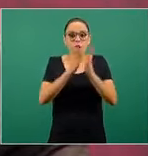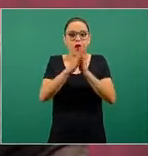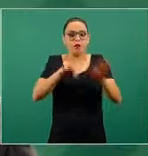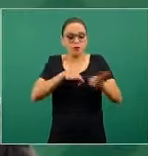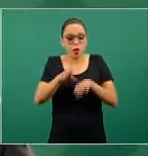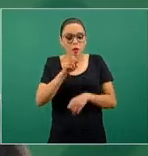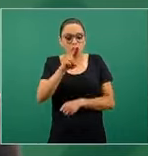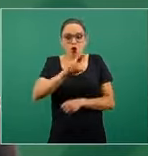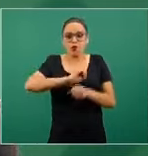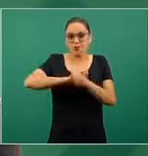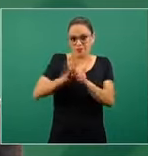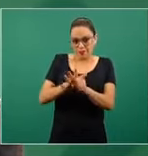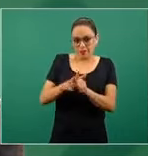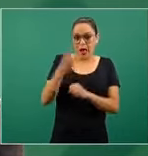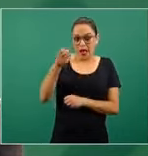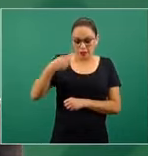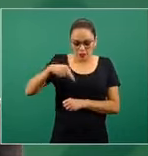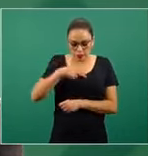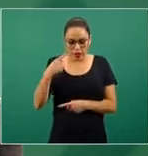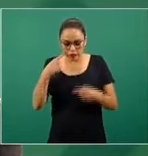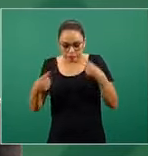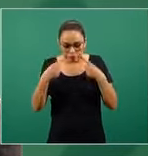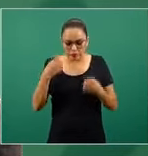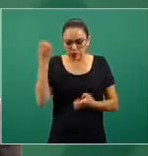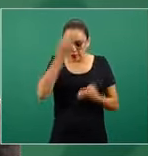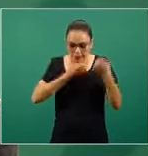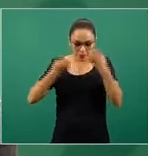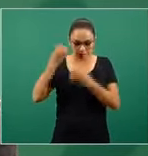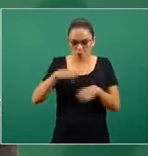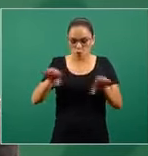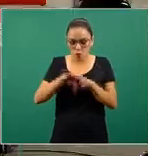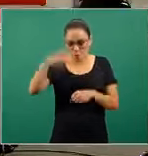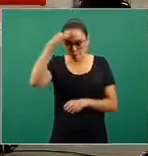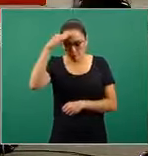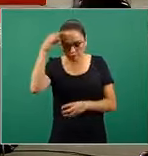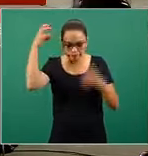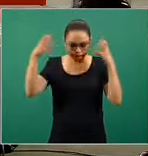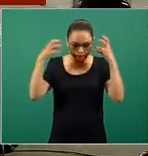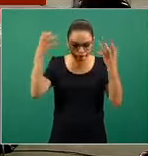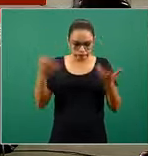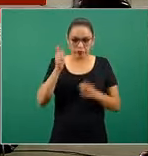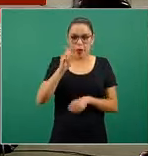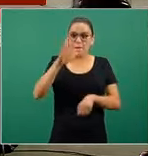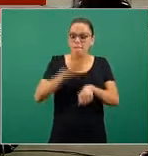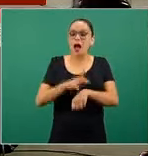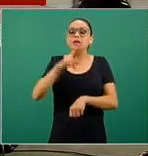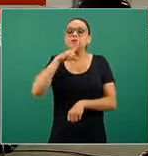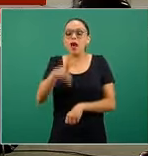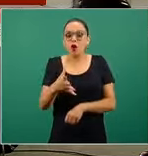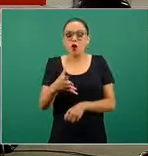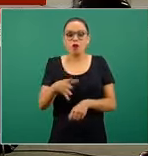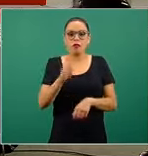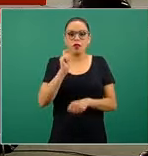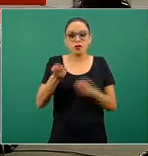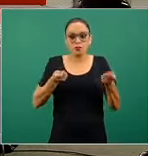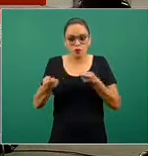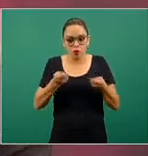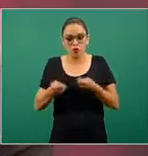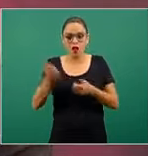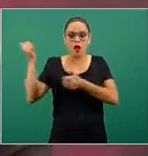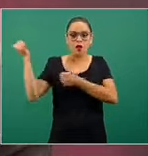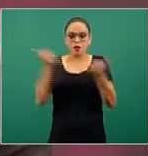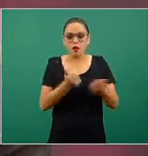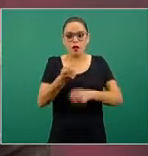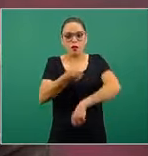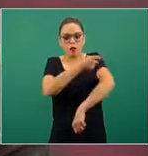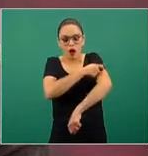ver de qué manera podemos hacer mucho mejor coordinada la llegada de las vacunas y la llegada del personal.